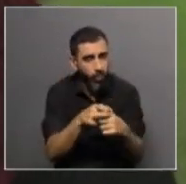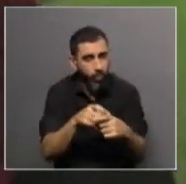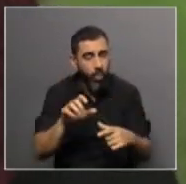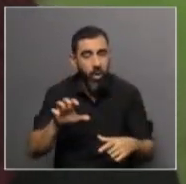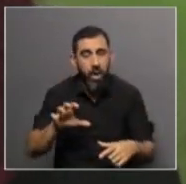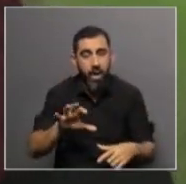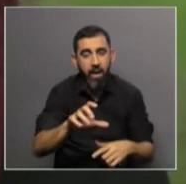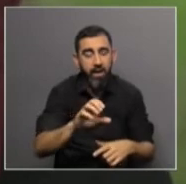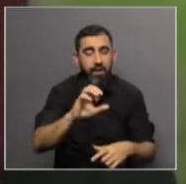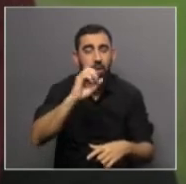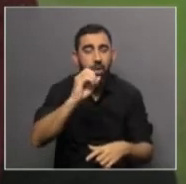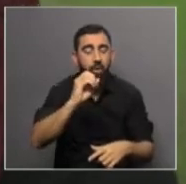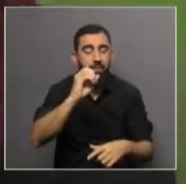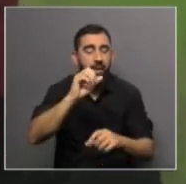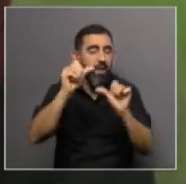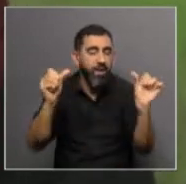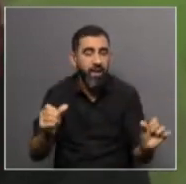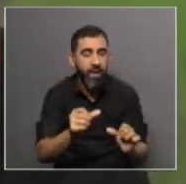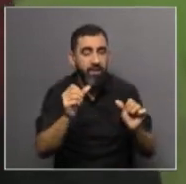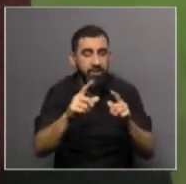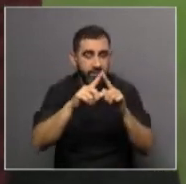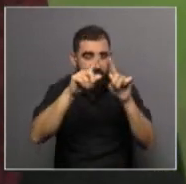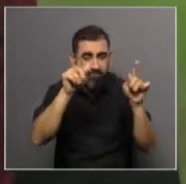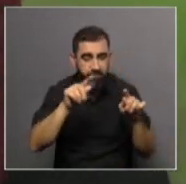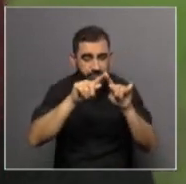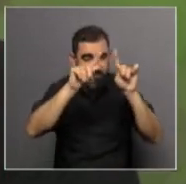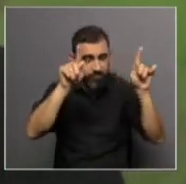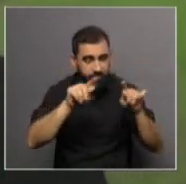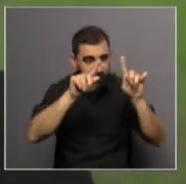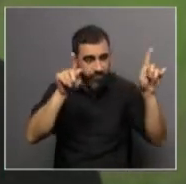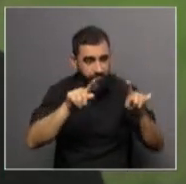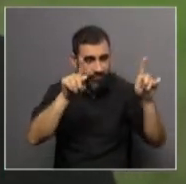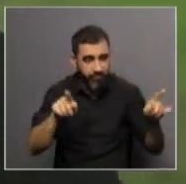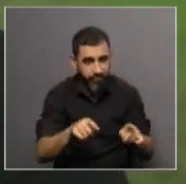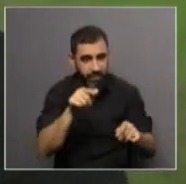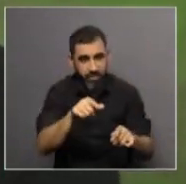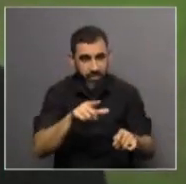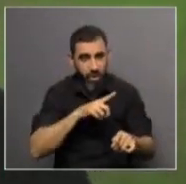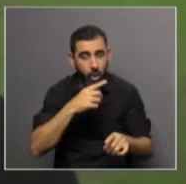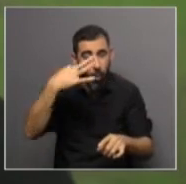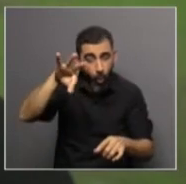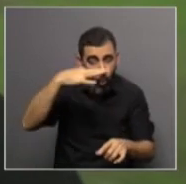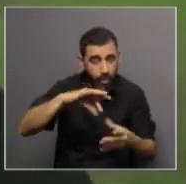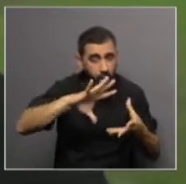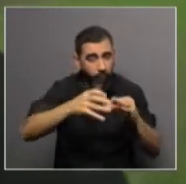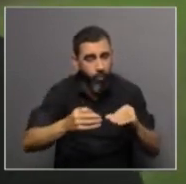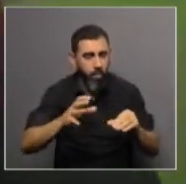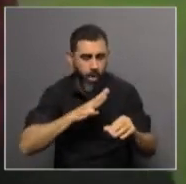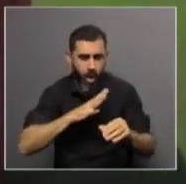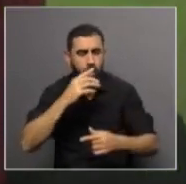arañas orbiculares o las que hacen esas telas en forma de rueda, que tampoco es que sea el único tipo de tela que